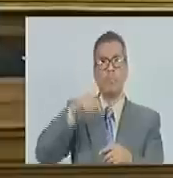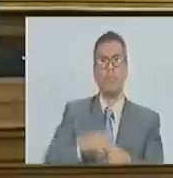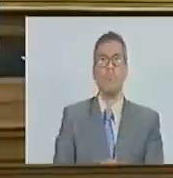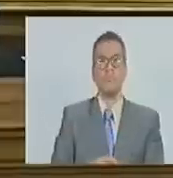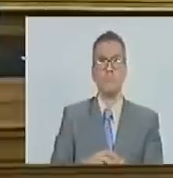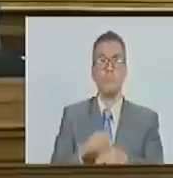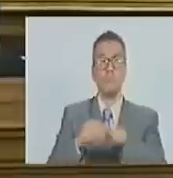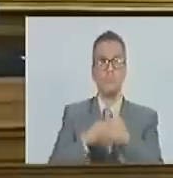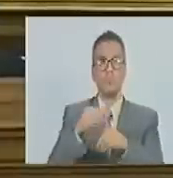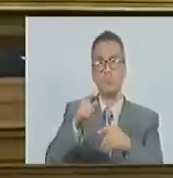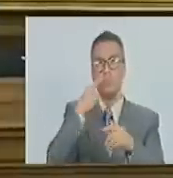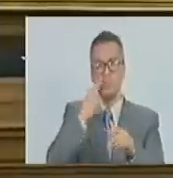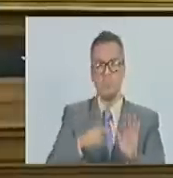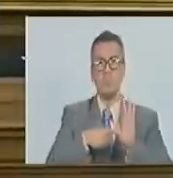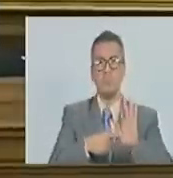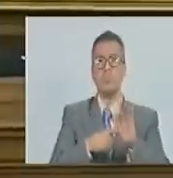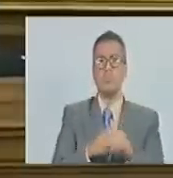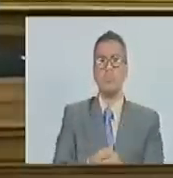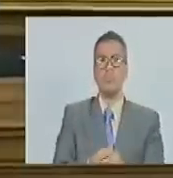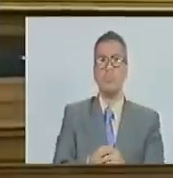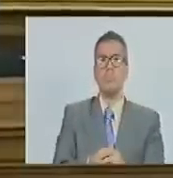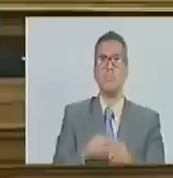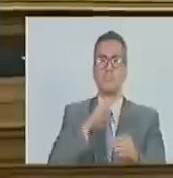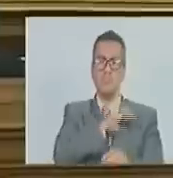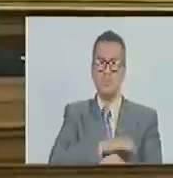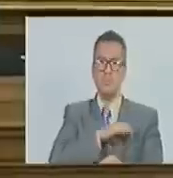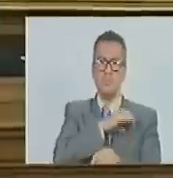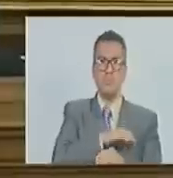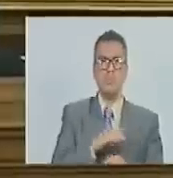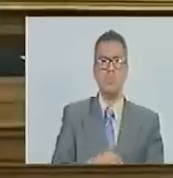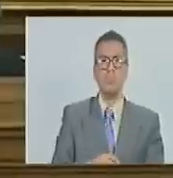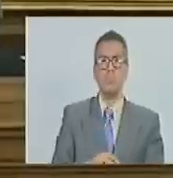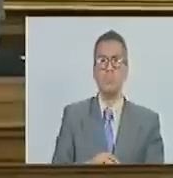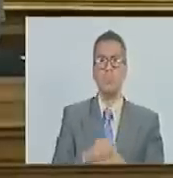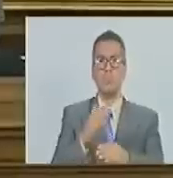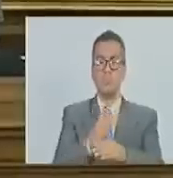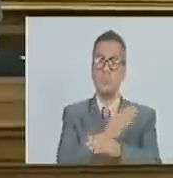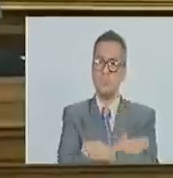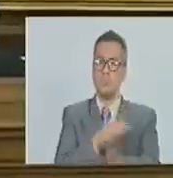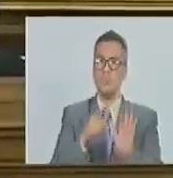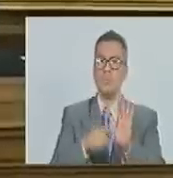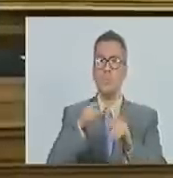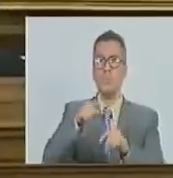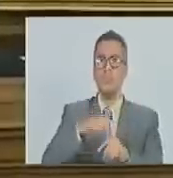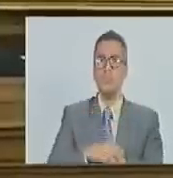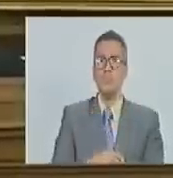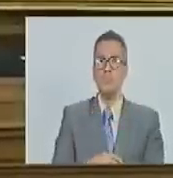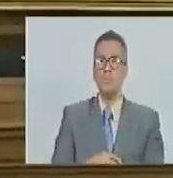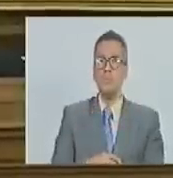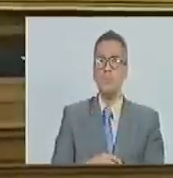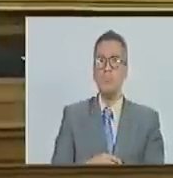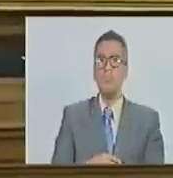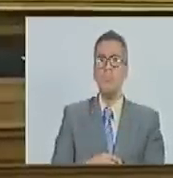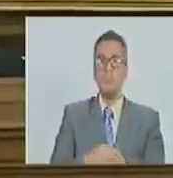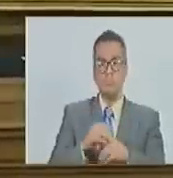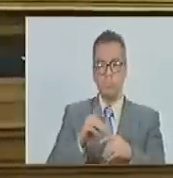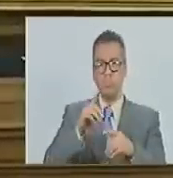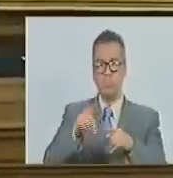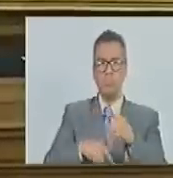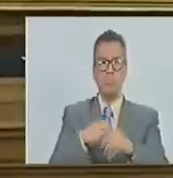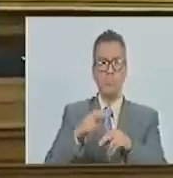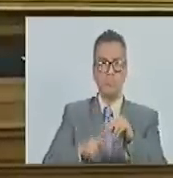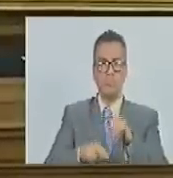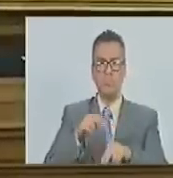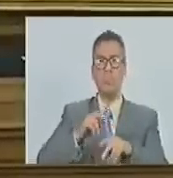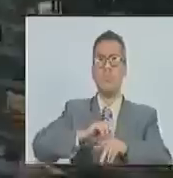En consecuencia, proponemos para la comisión preliminar, que de luego